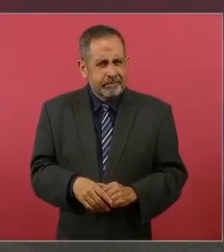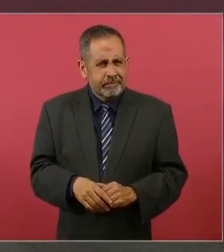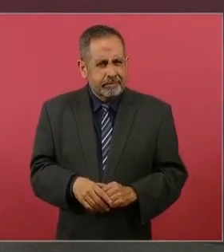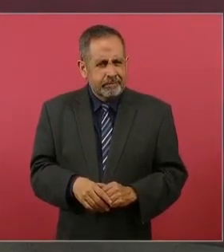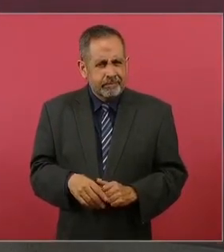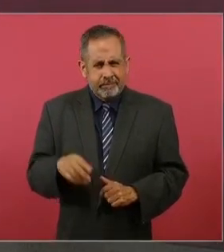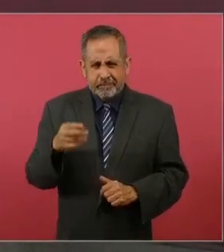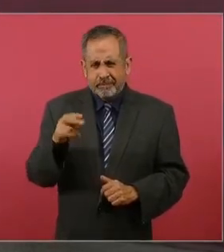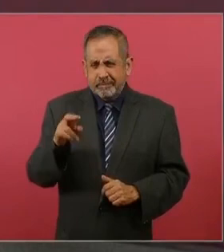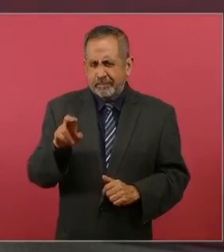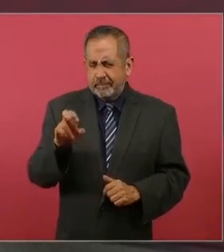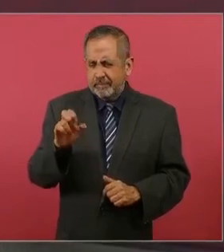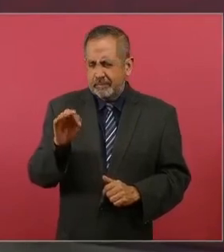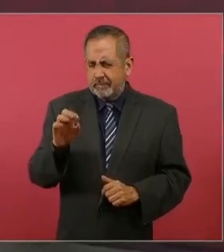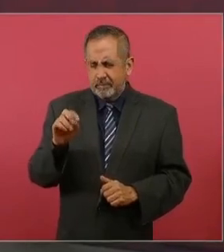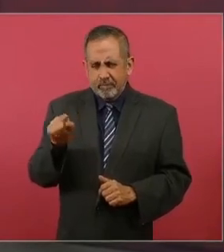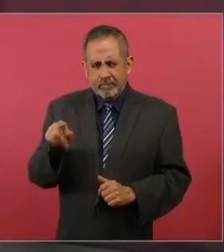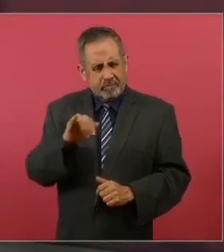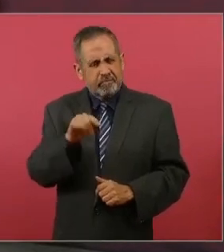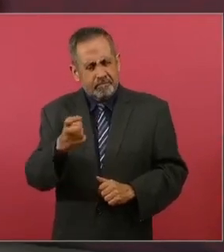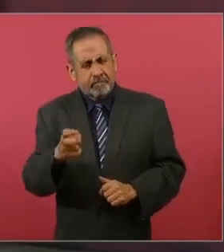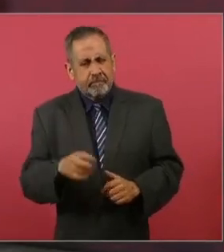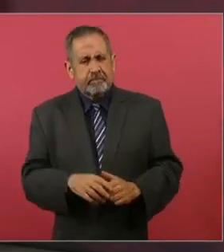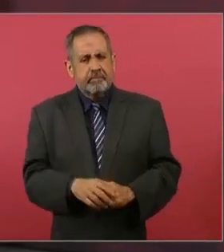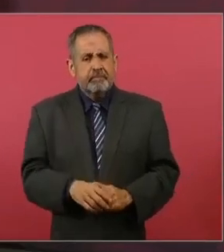Sí, reforma.